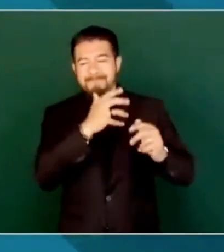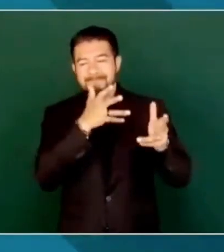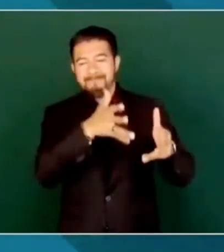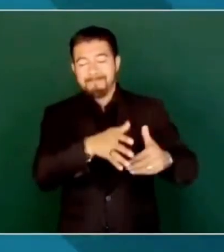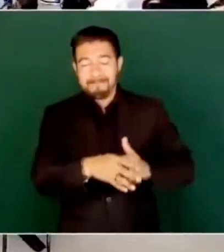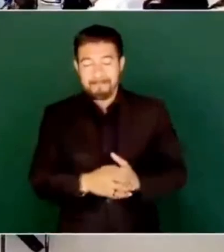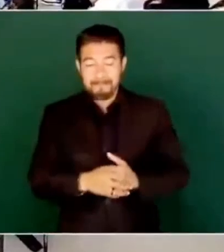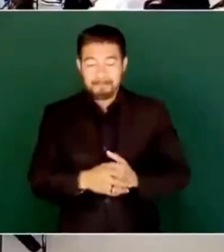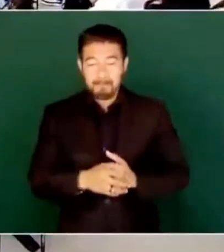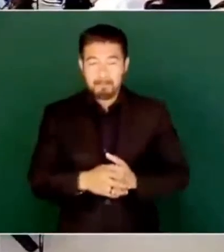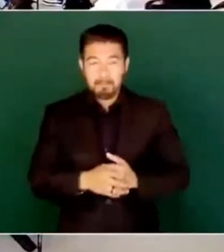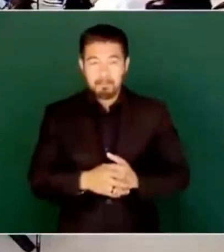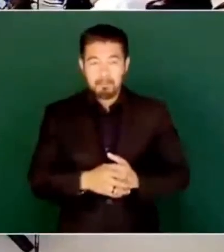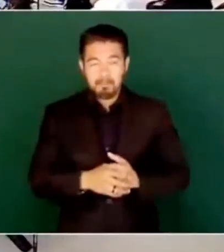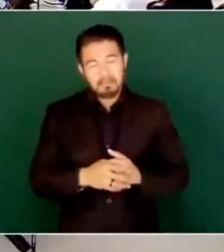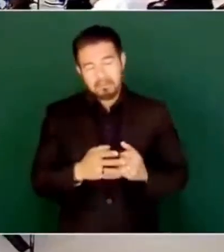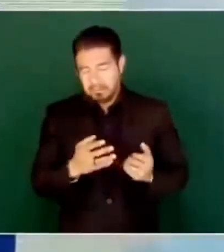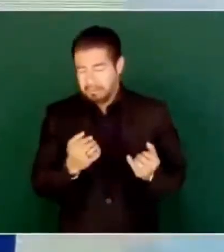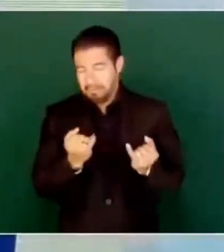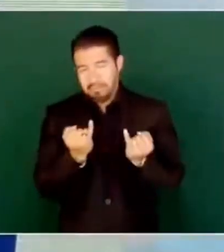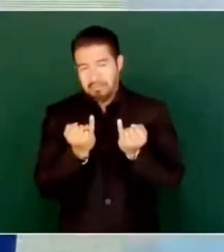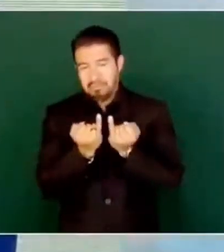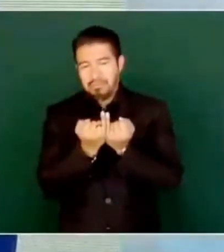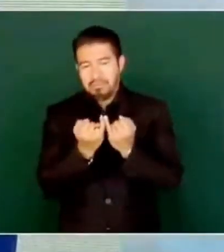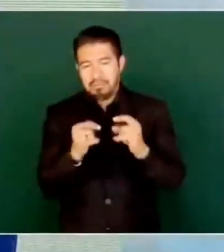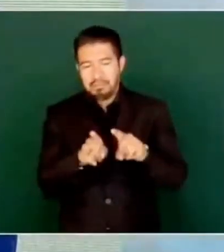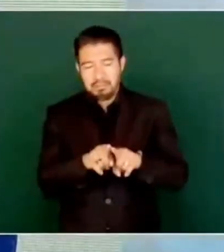No merecemos